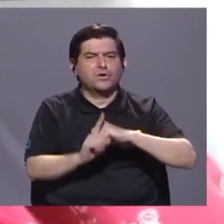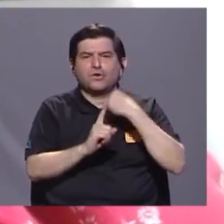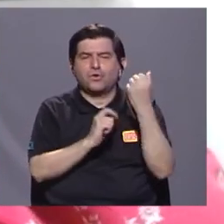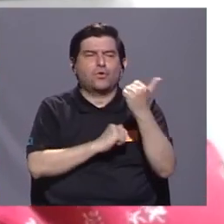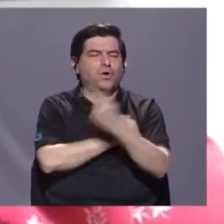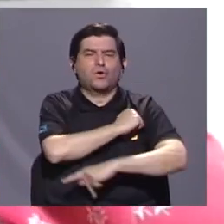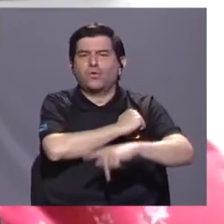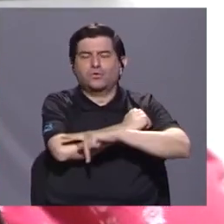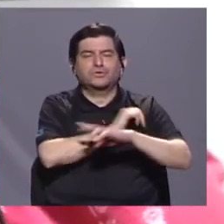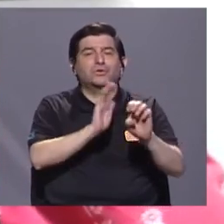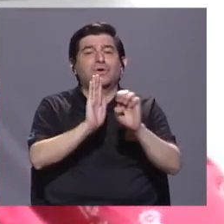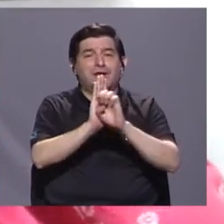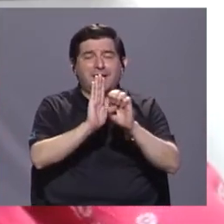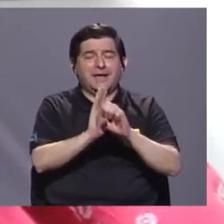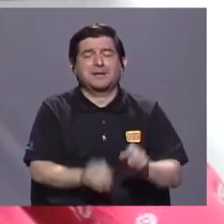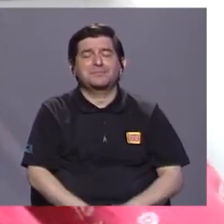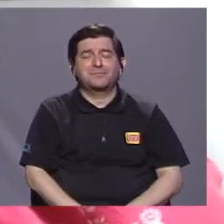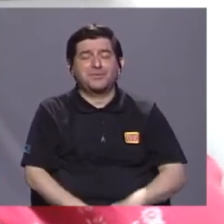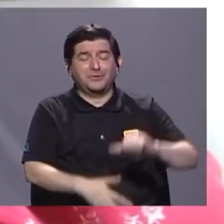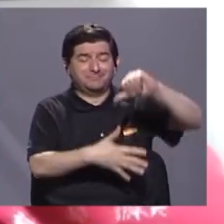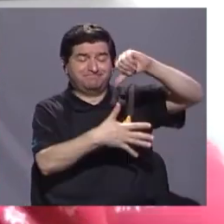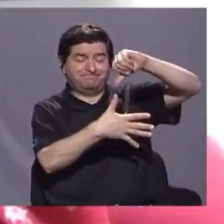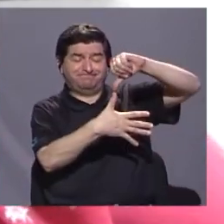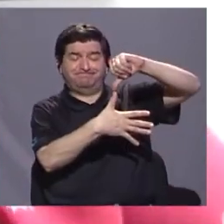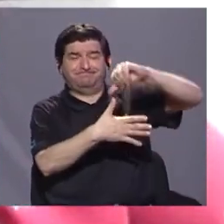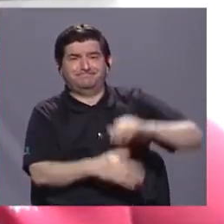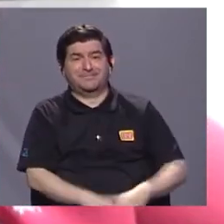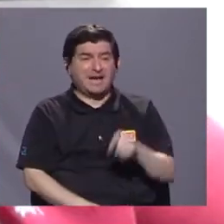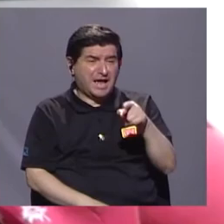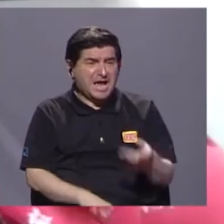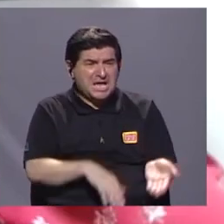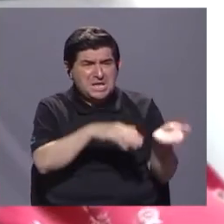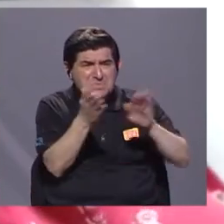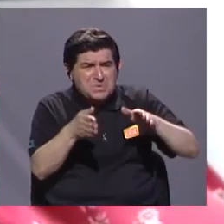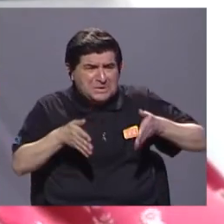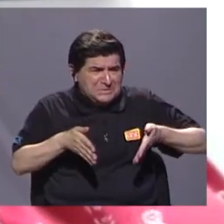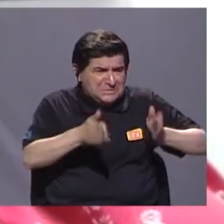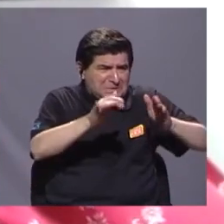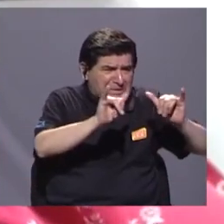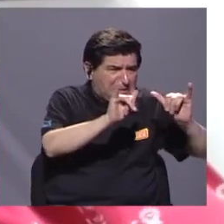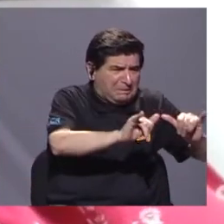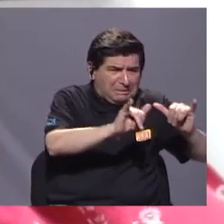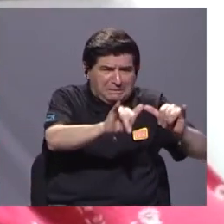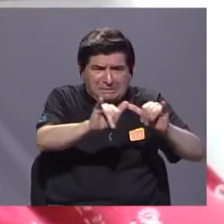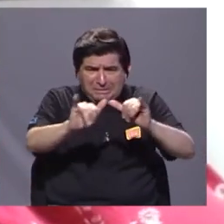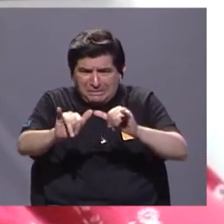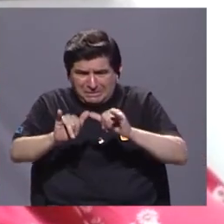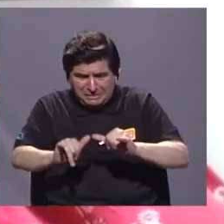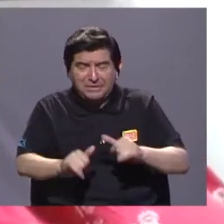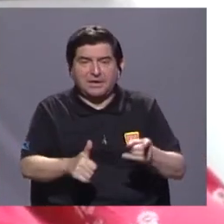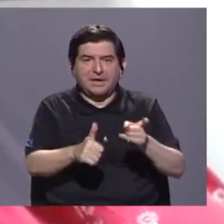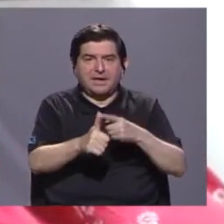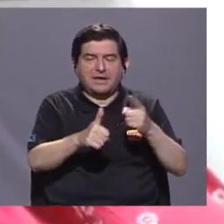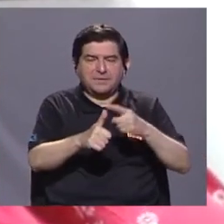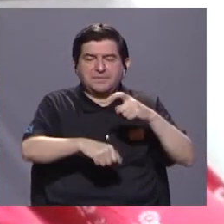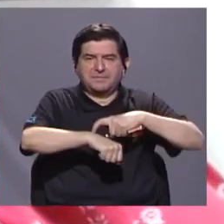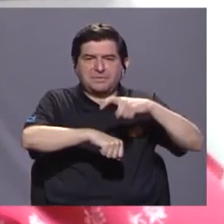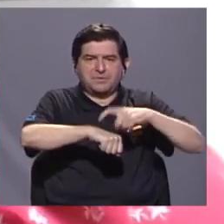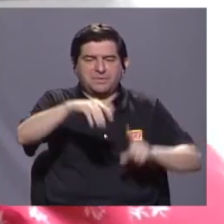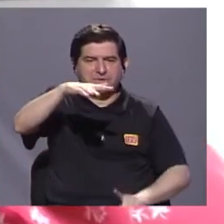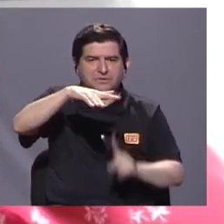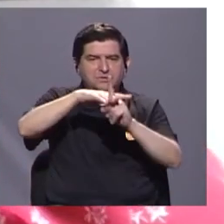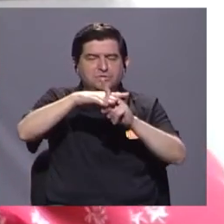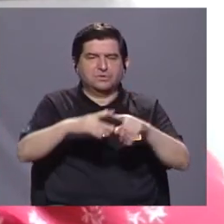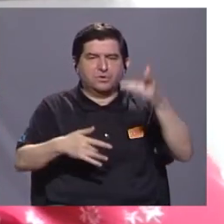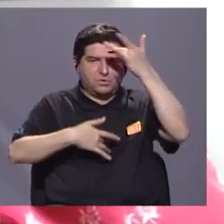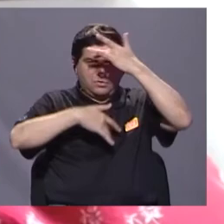otros países como por ejemplo en suramérica que se veían muertos en la calle durante la primera ola pandémica